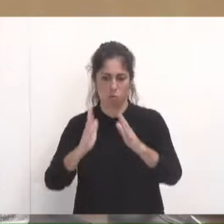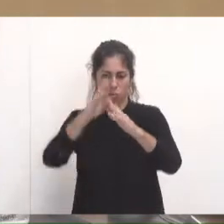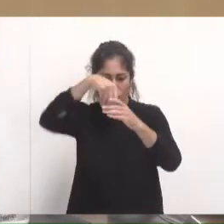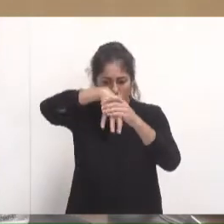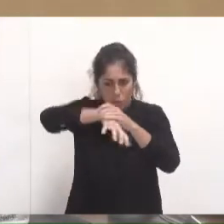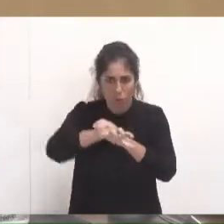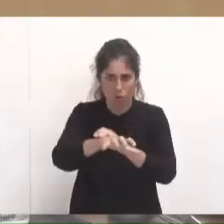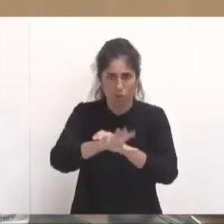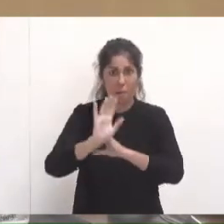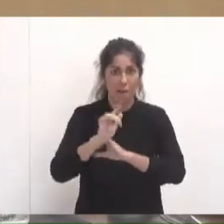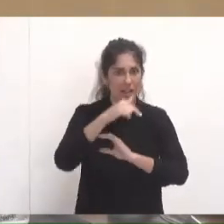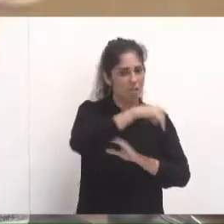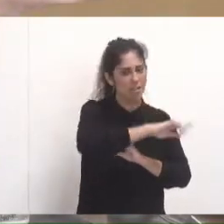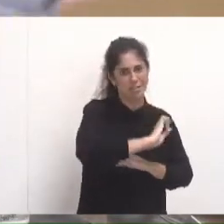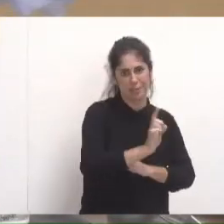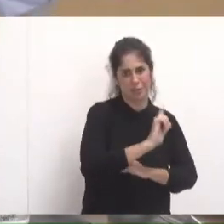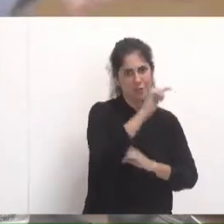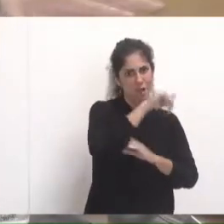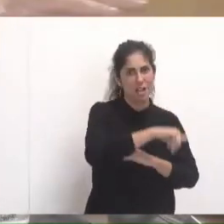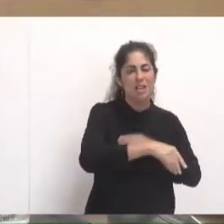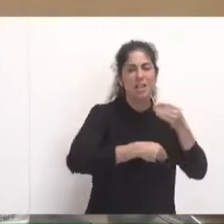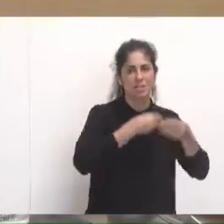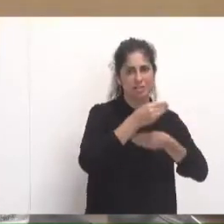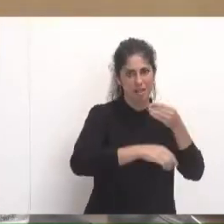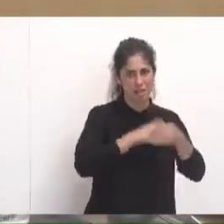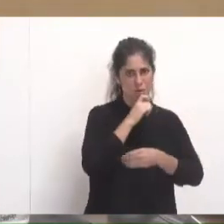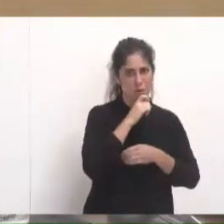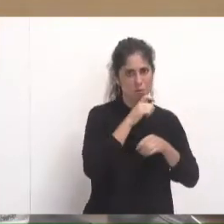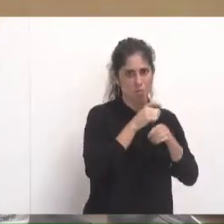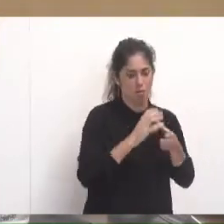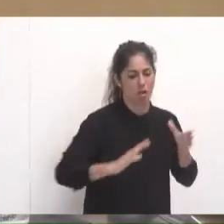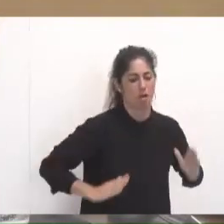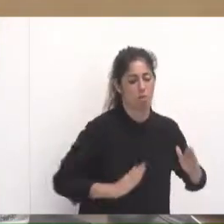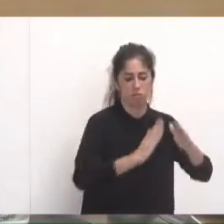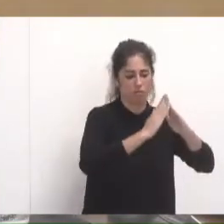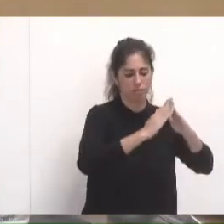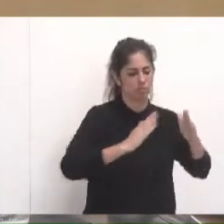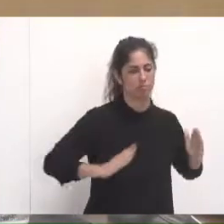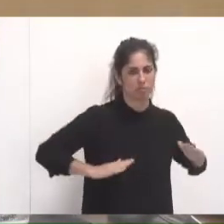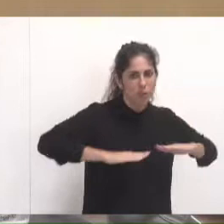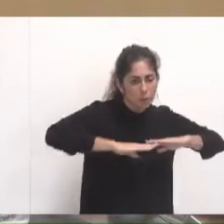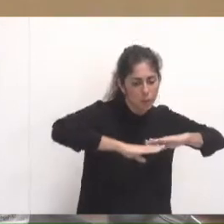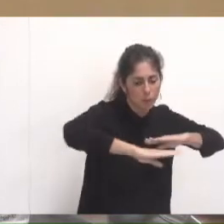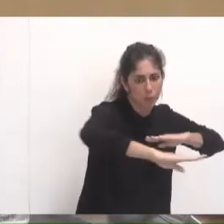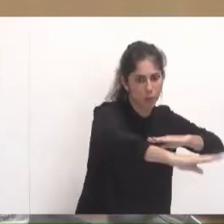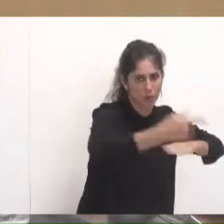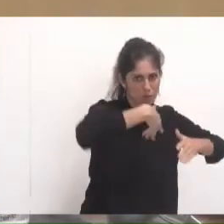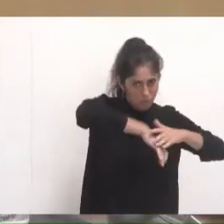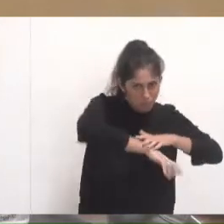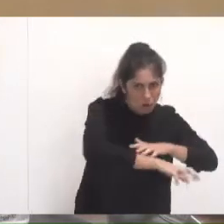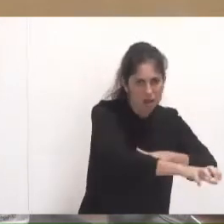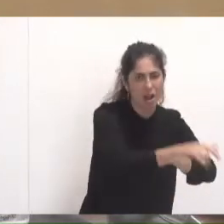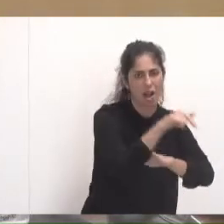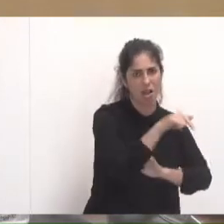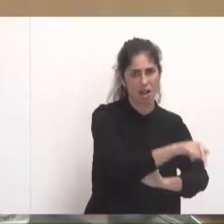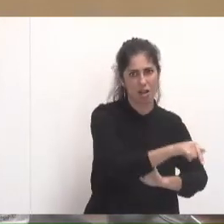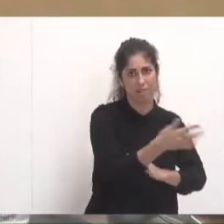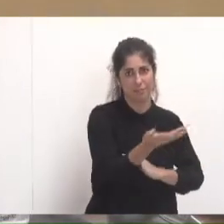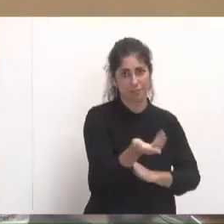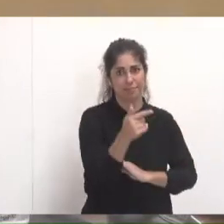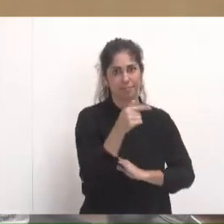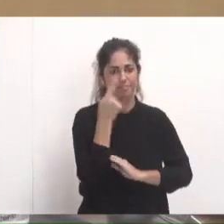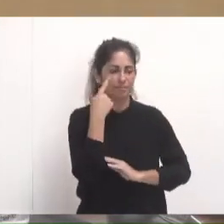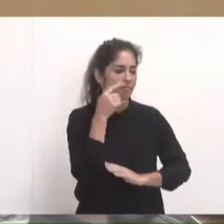en desarrollo vertical, sino que tiene termiteros en desarrollo horizontal, lo que hace posible el poder saber cuál